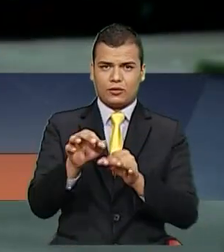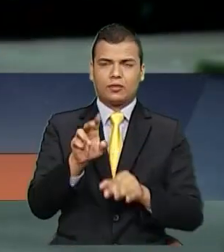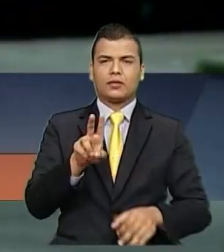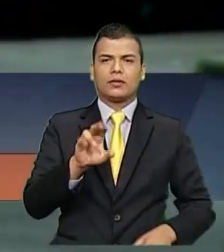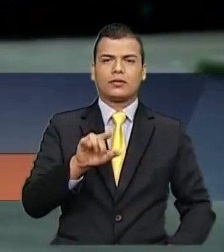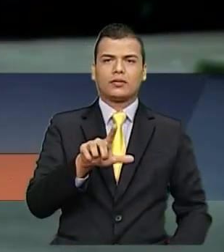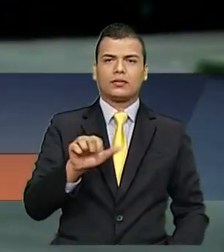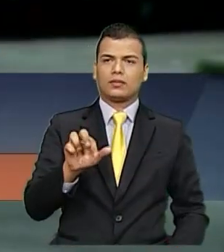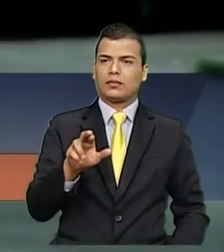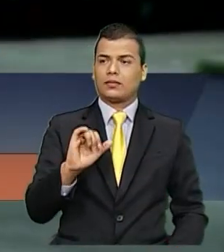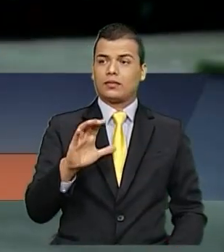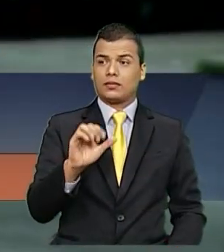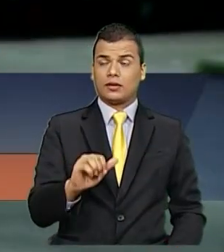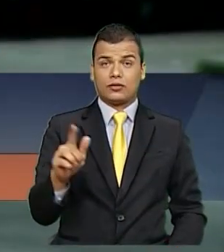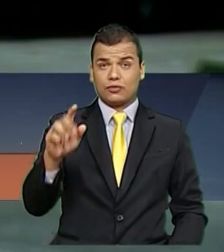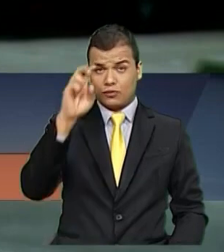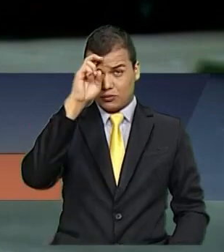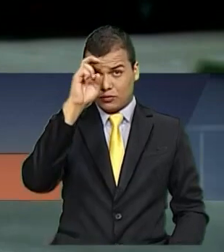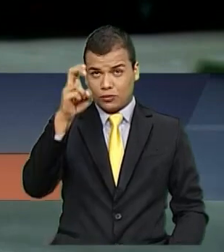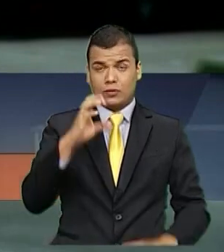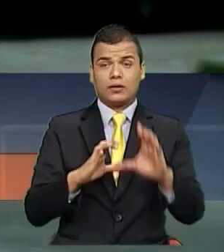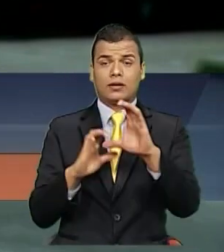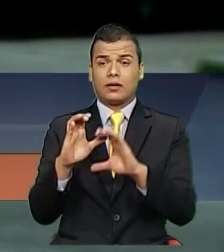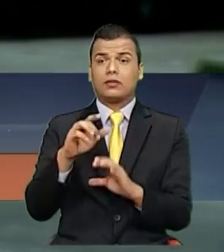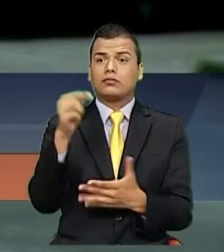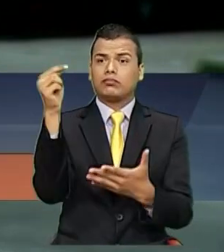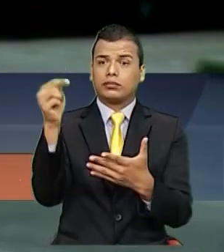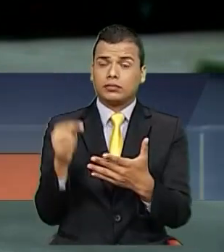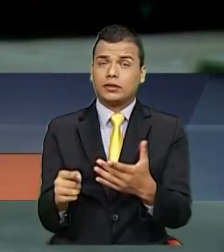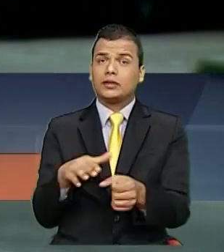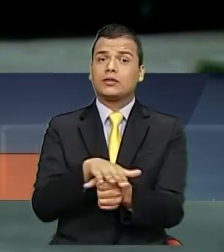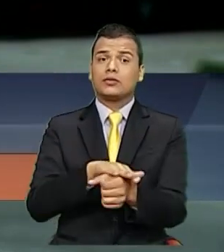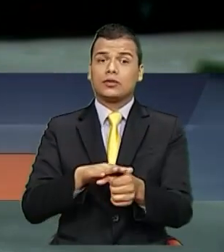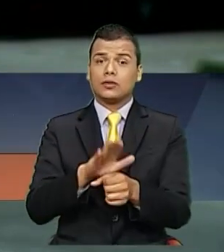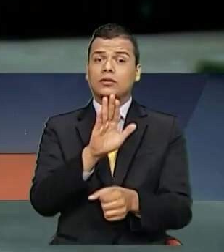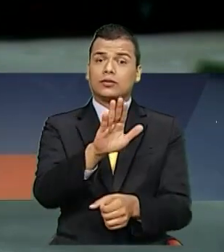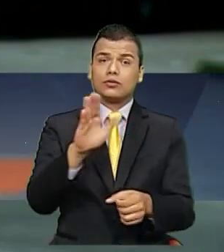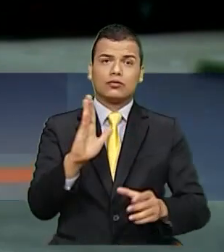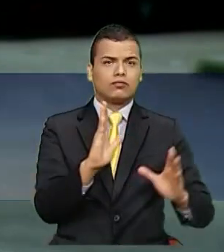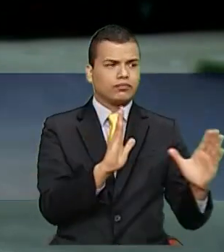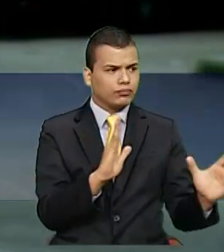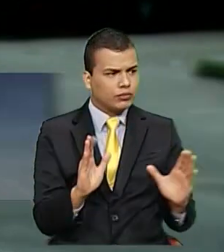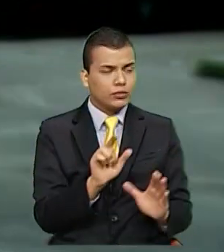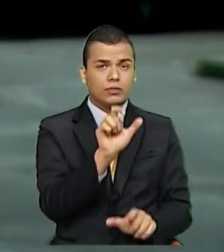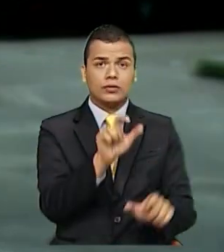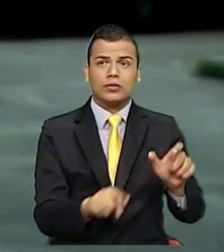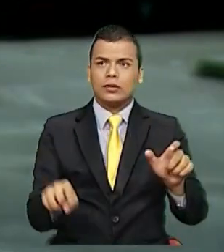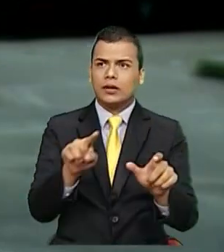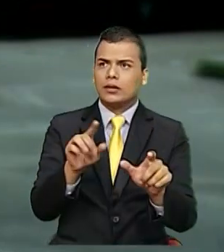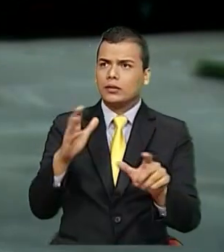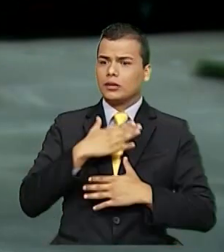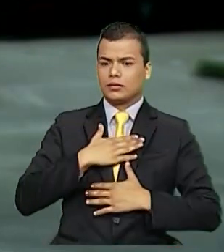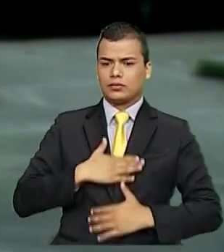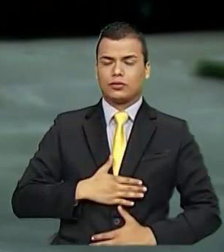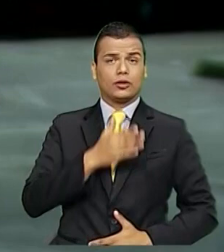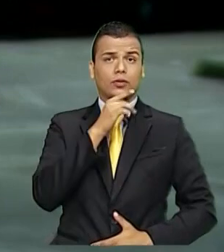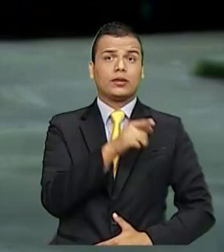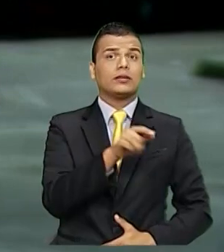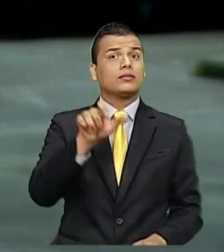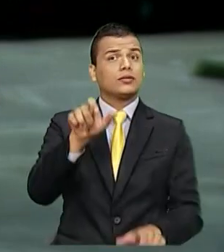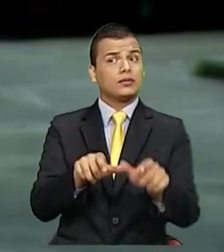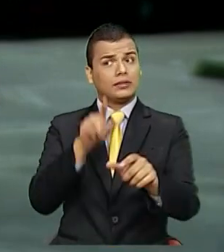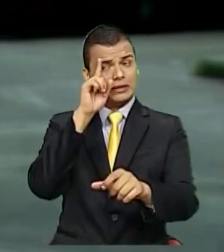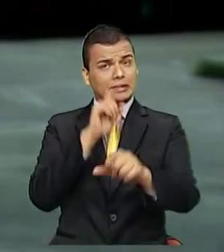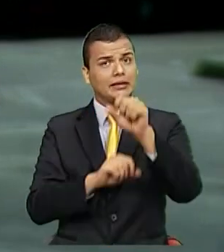Villarrica, en el norte del Cauca, se han venido registrando varios hechos que tienen alterado el orden público. La comunidad dice estar desesperada, pues las